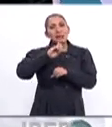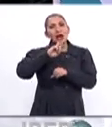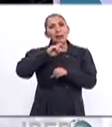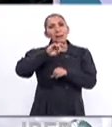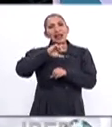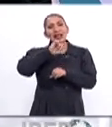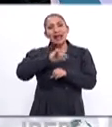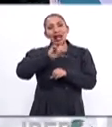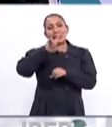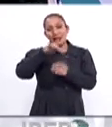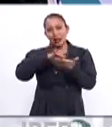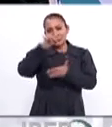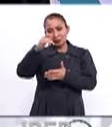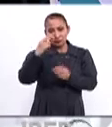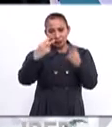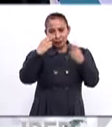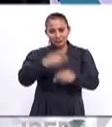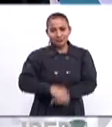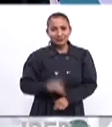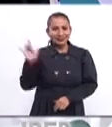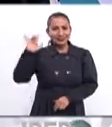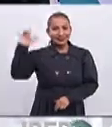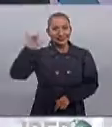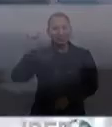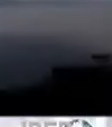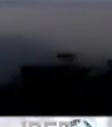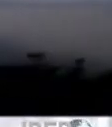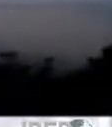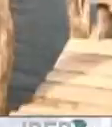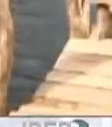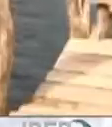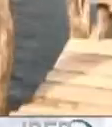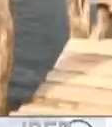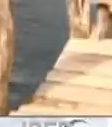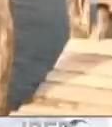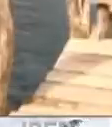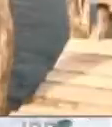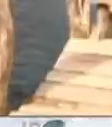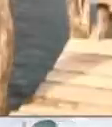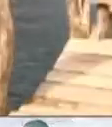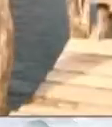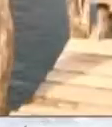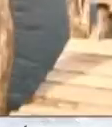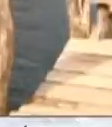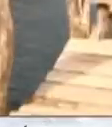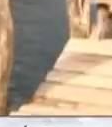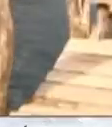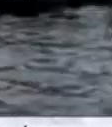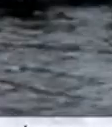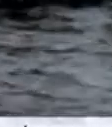al Día. Y muchas gracias por su sintonía. Sin ti, sin tu